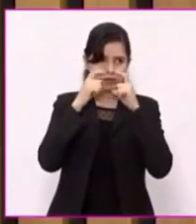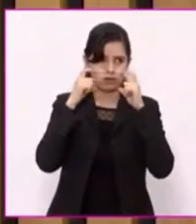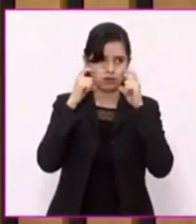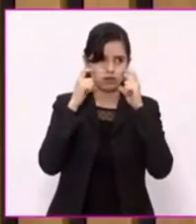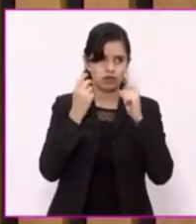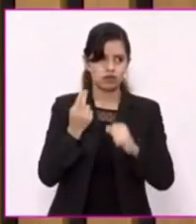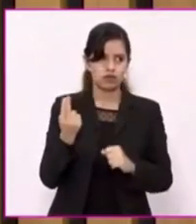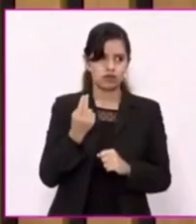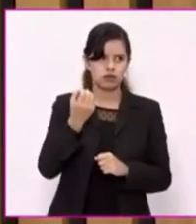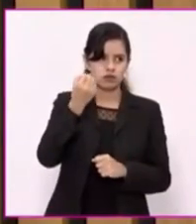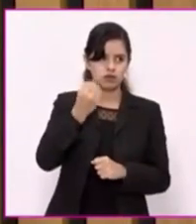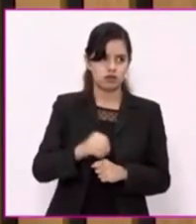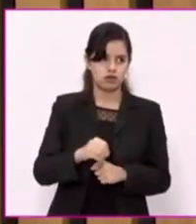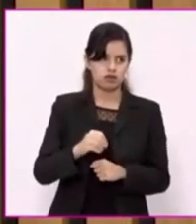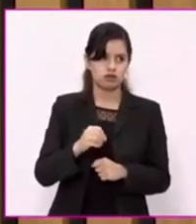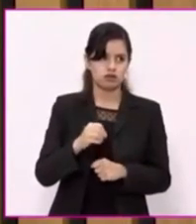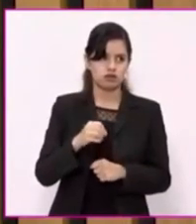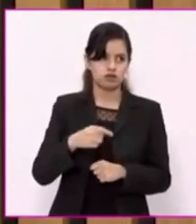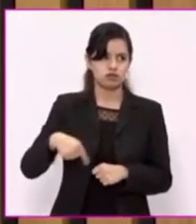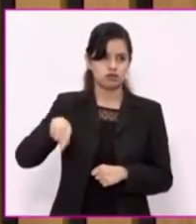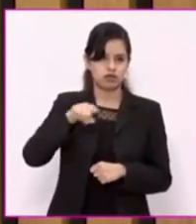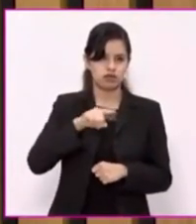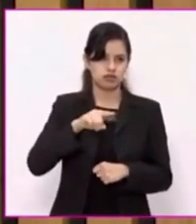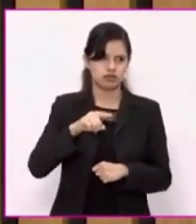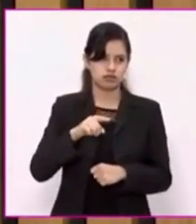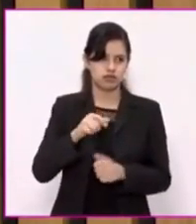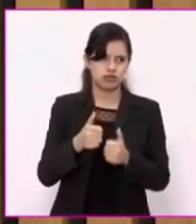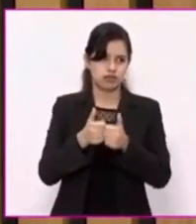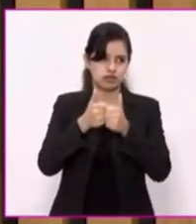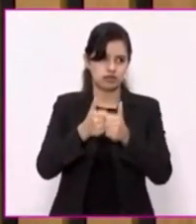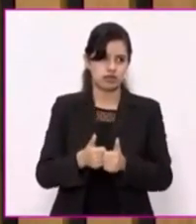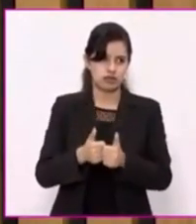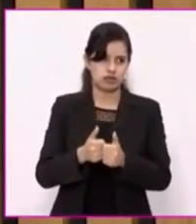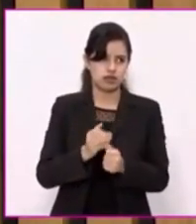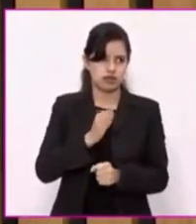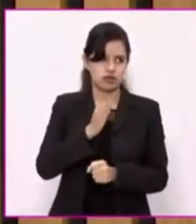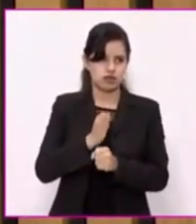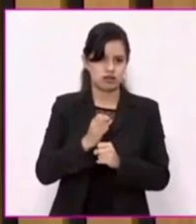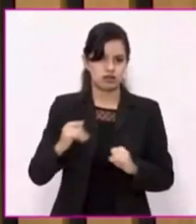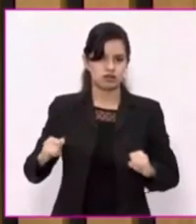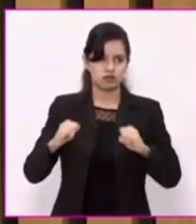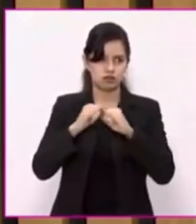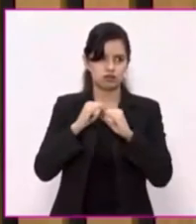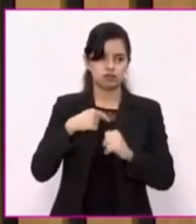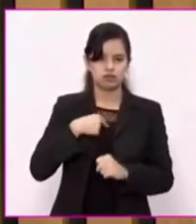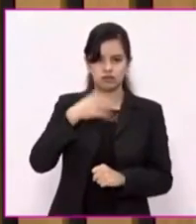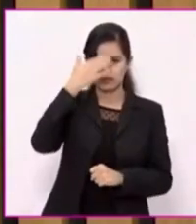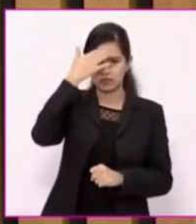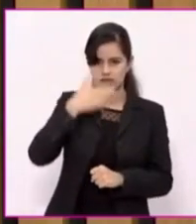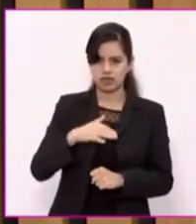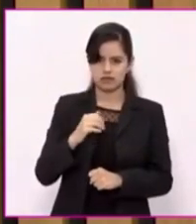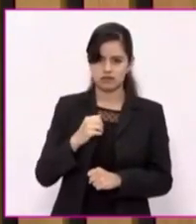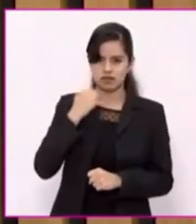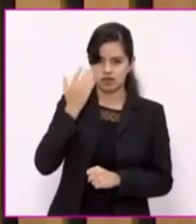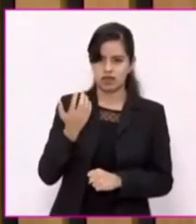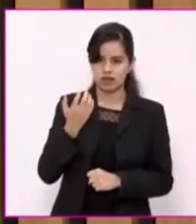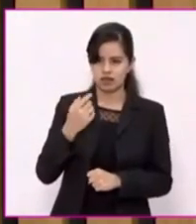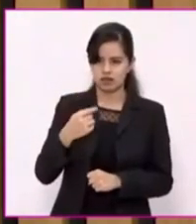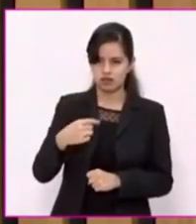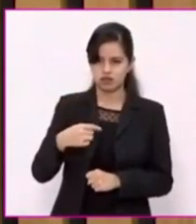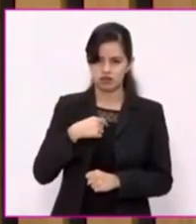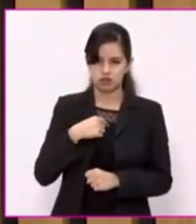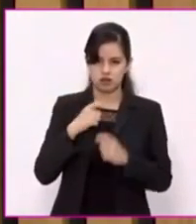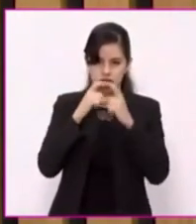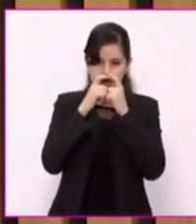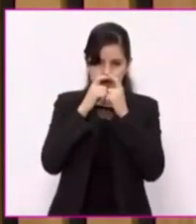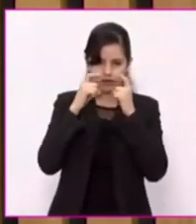obligatorio mientras estemos en las instalaciones. Yo sé que me quieren amordazado, hablaré sin